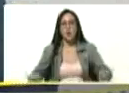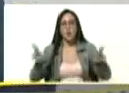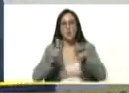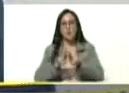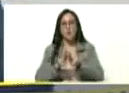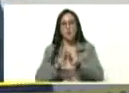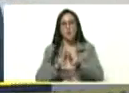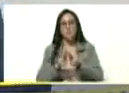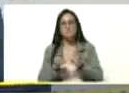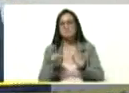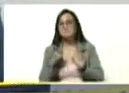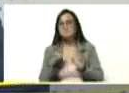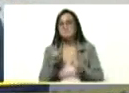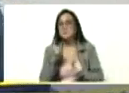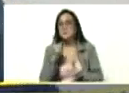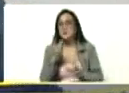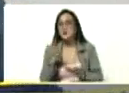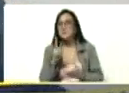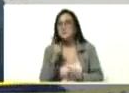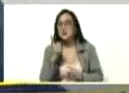bajo el principio de la